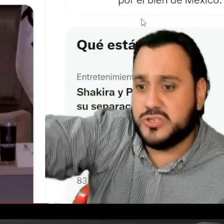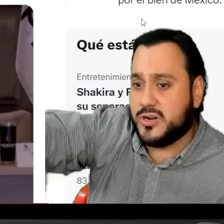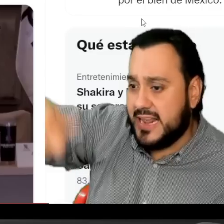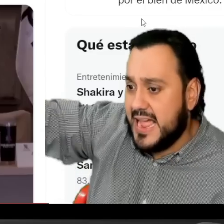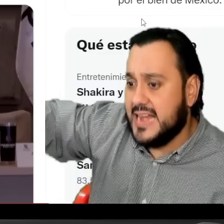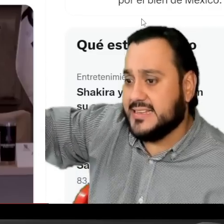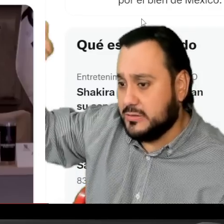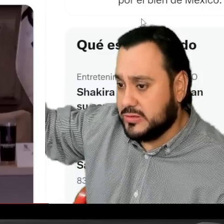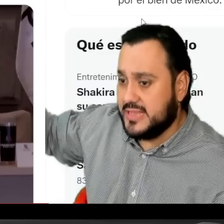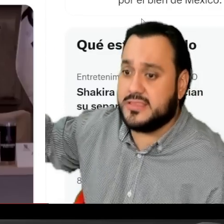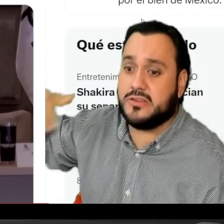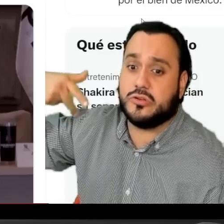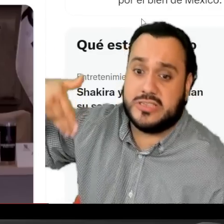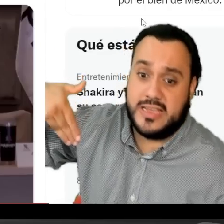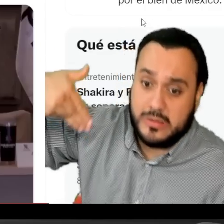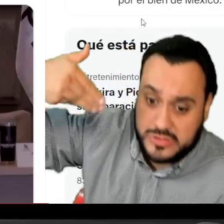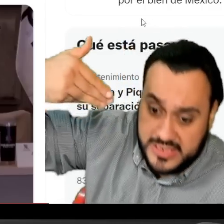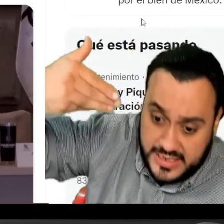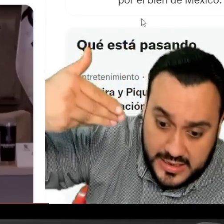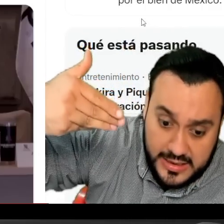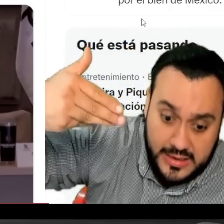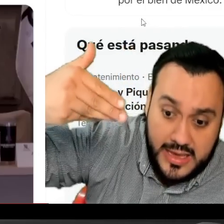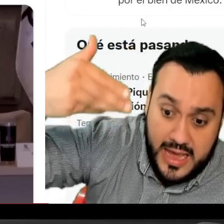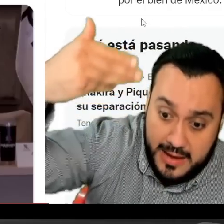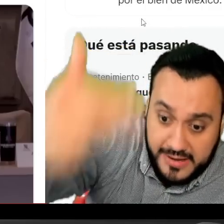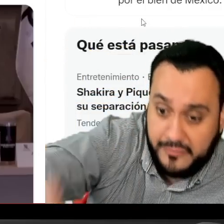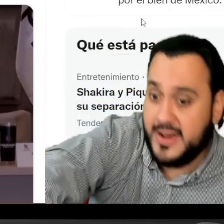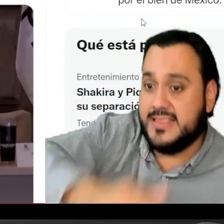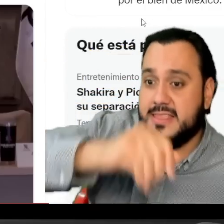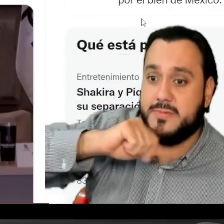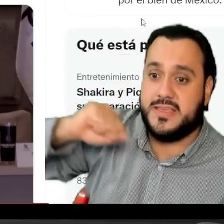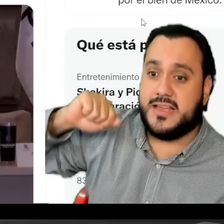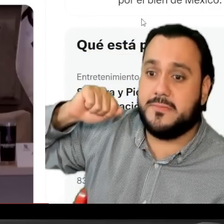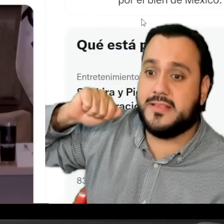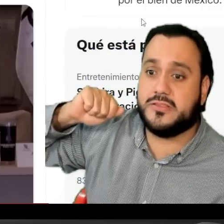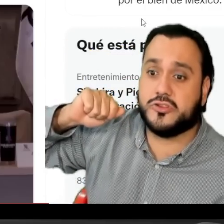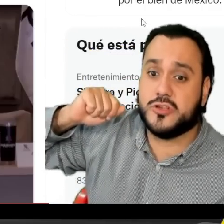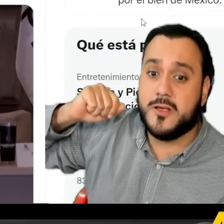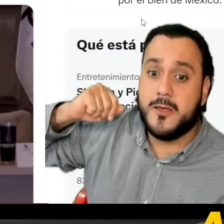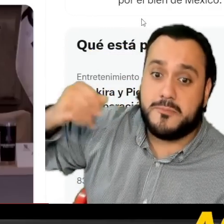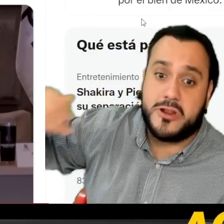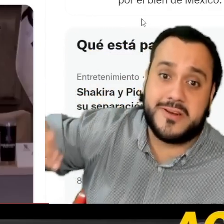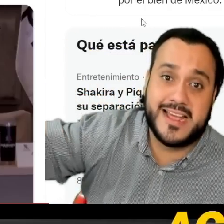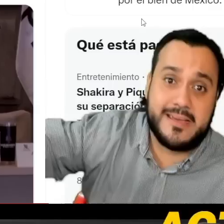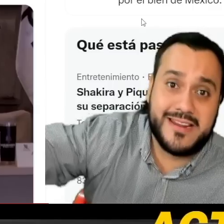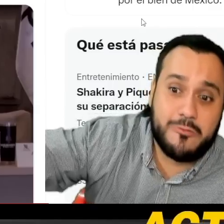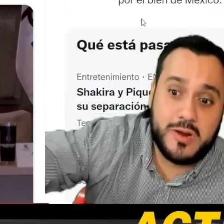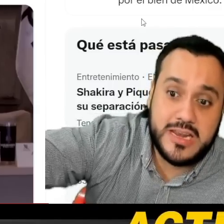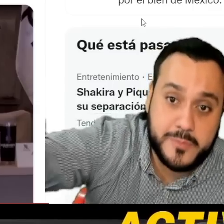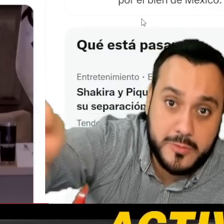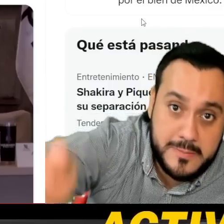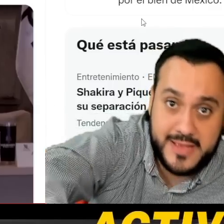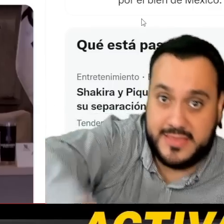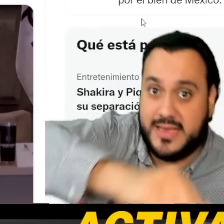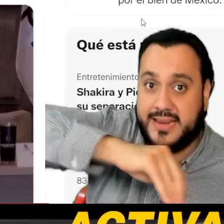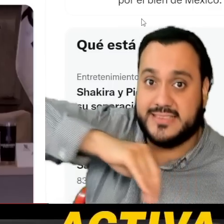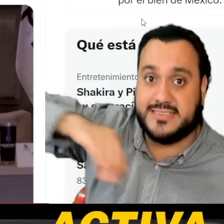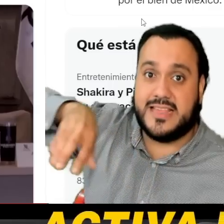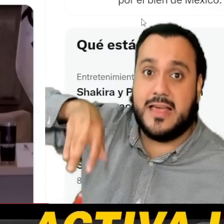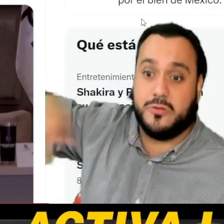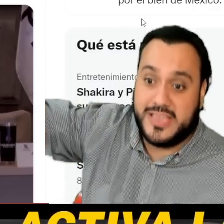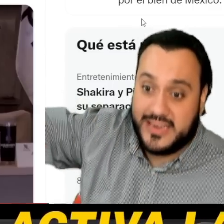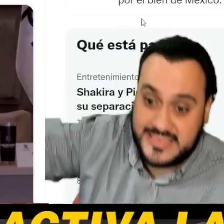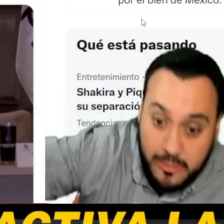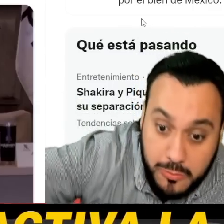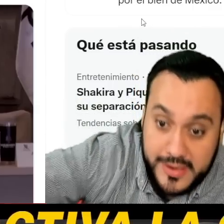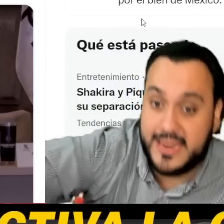casos reales auténticos en los que habrá falta de medicamentos pero habría que ver cuál es la problemática en ese